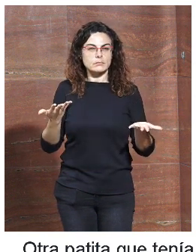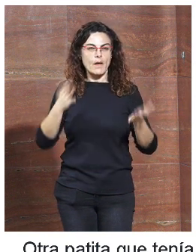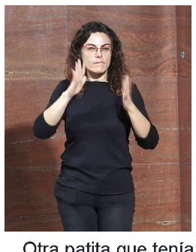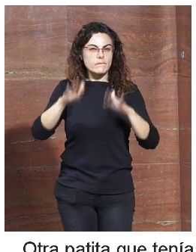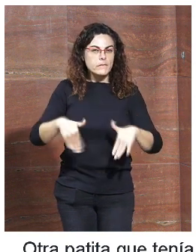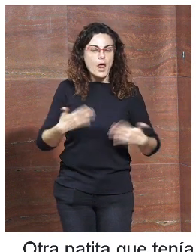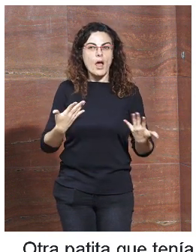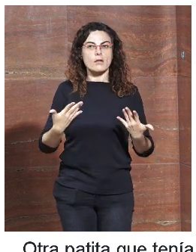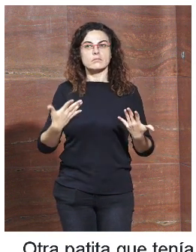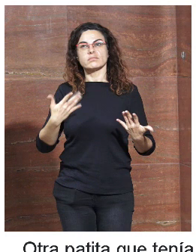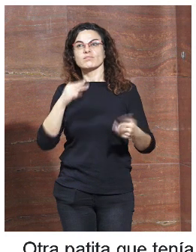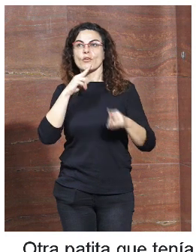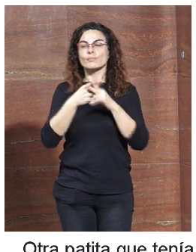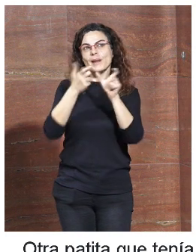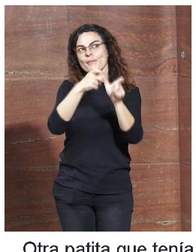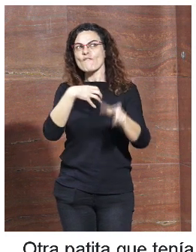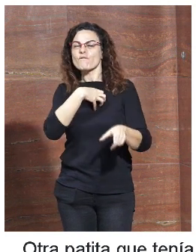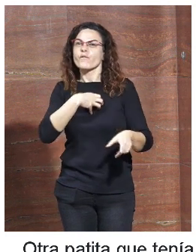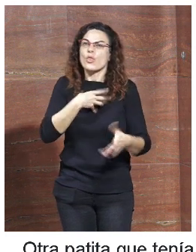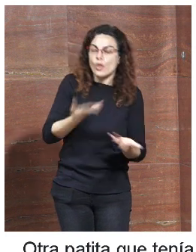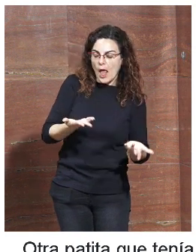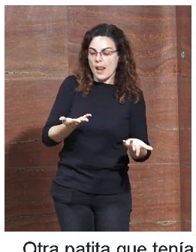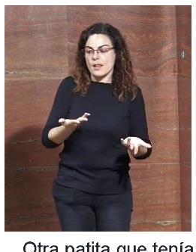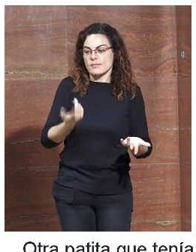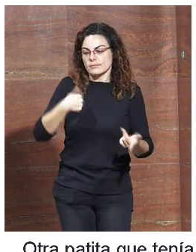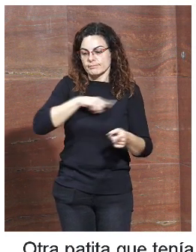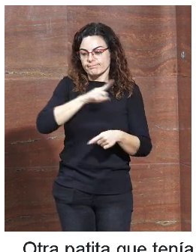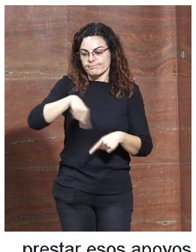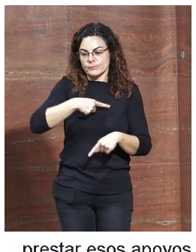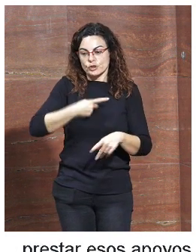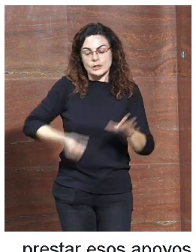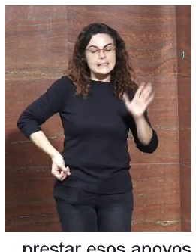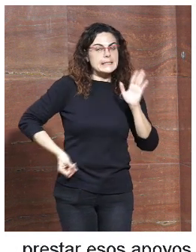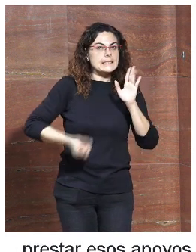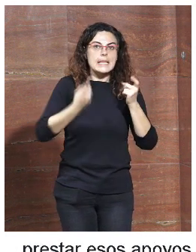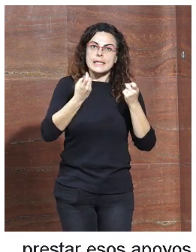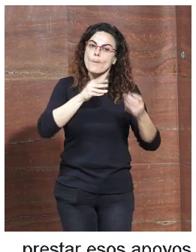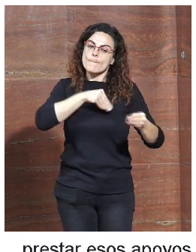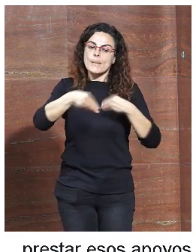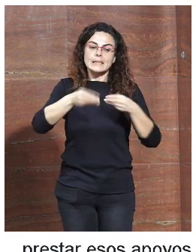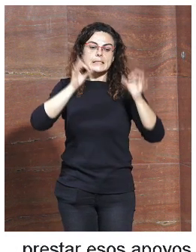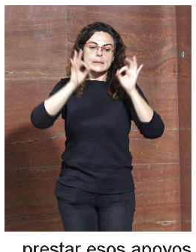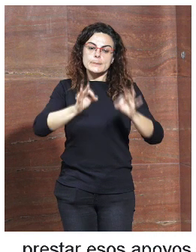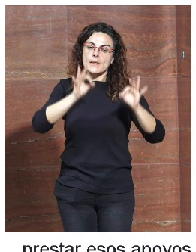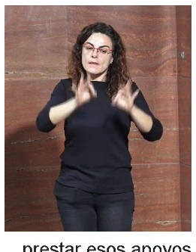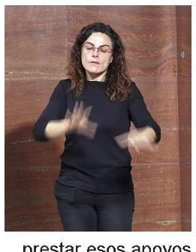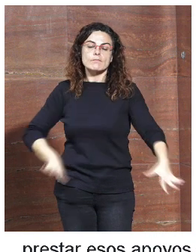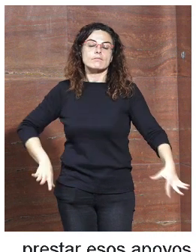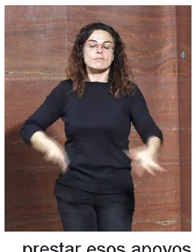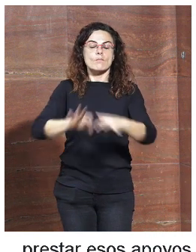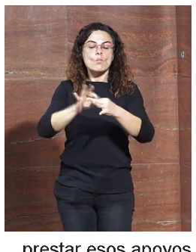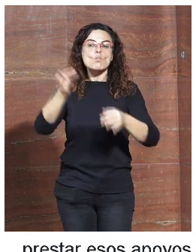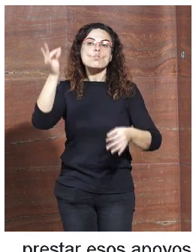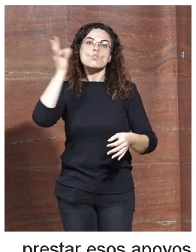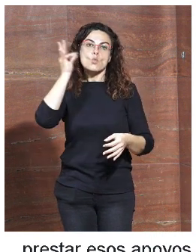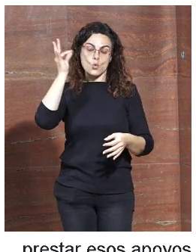funcional, por decirlo de alguna forma, necesitábamos crear material específico para mujeres, sobre